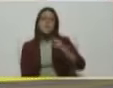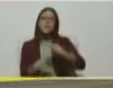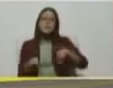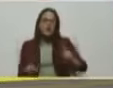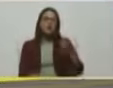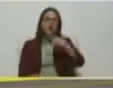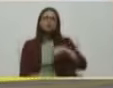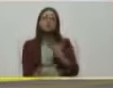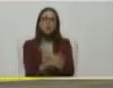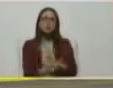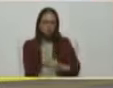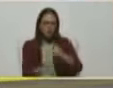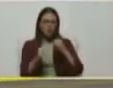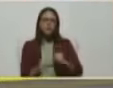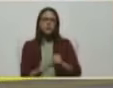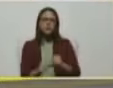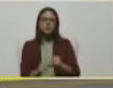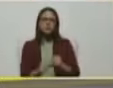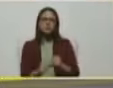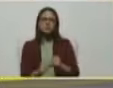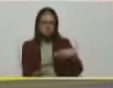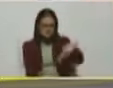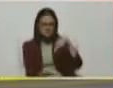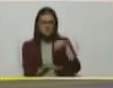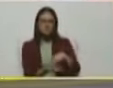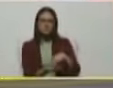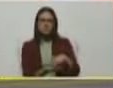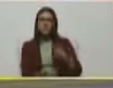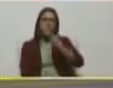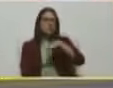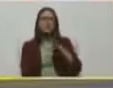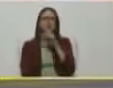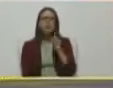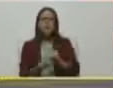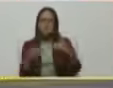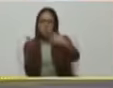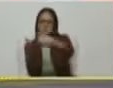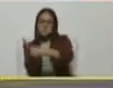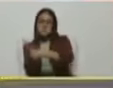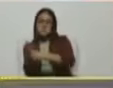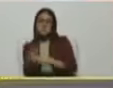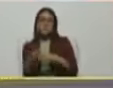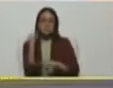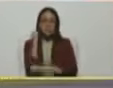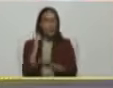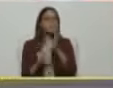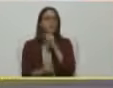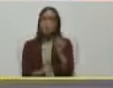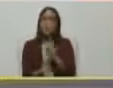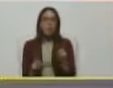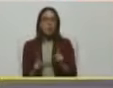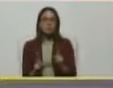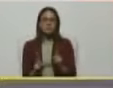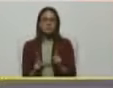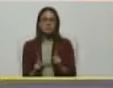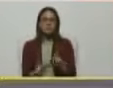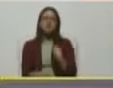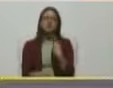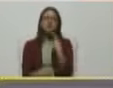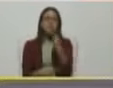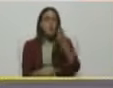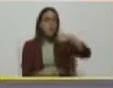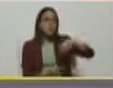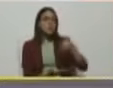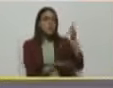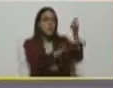duro, ¿verdad? No tenemos cartas sobre la manga. Y yo le digo a los inversionistas